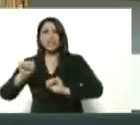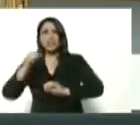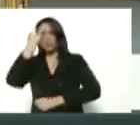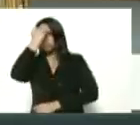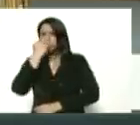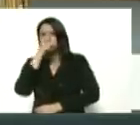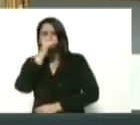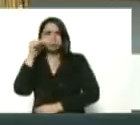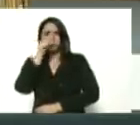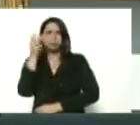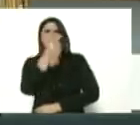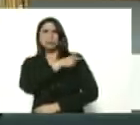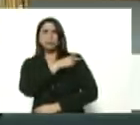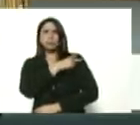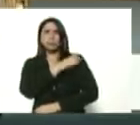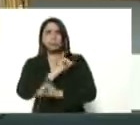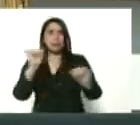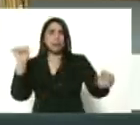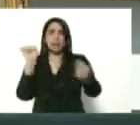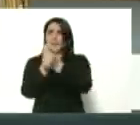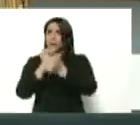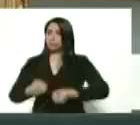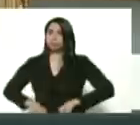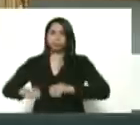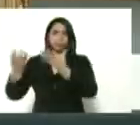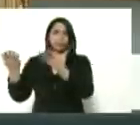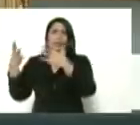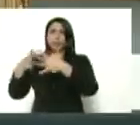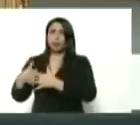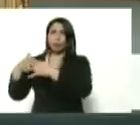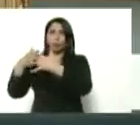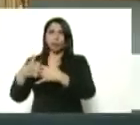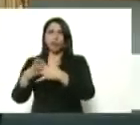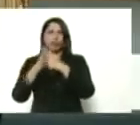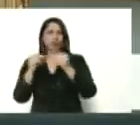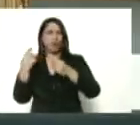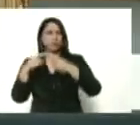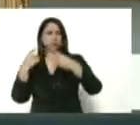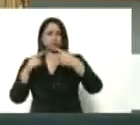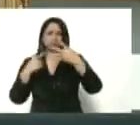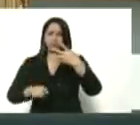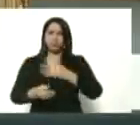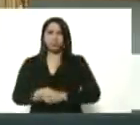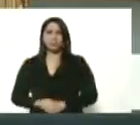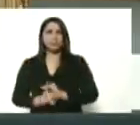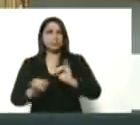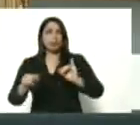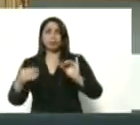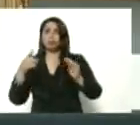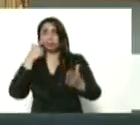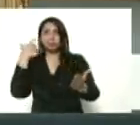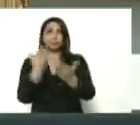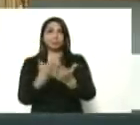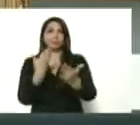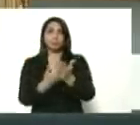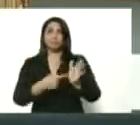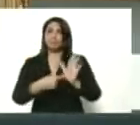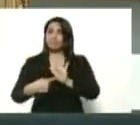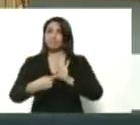la droga que están capturados y entregados a los Estados Unidos. Todo eso está demostrado.